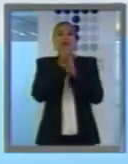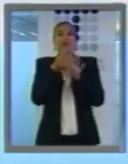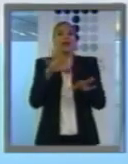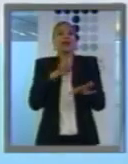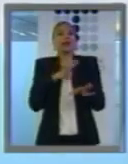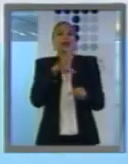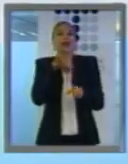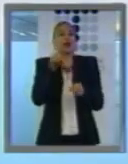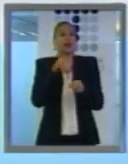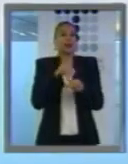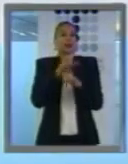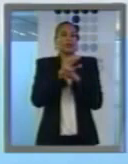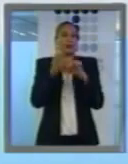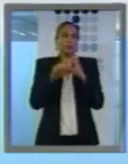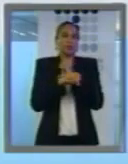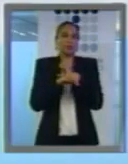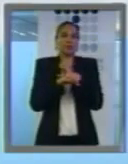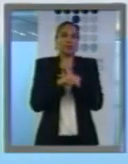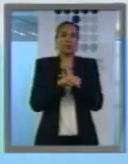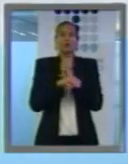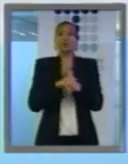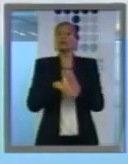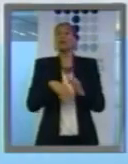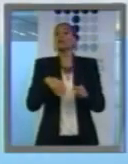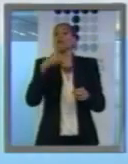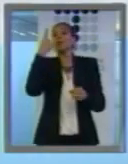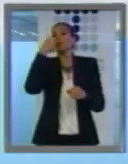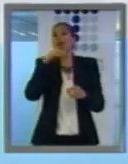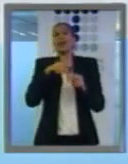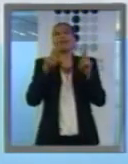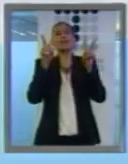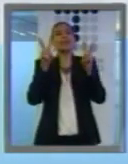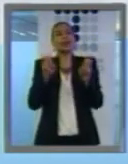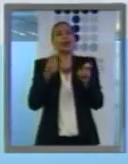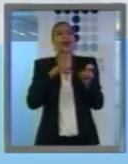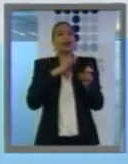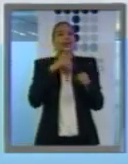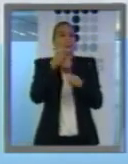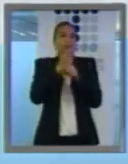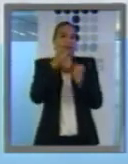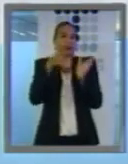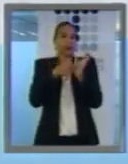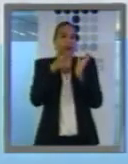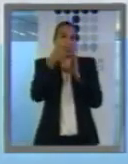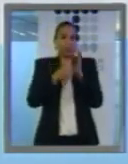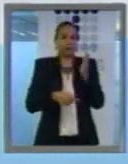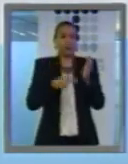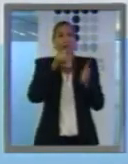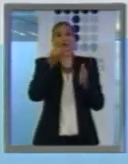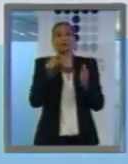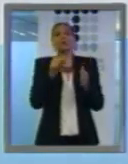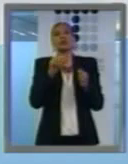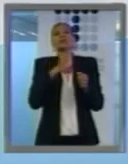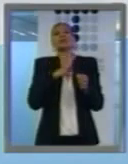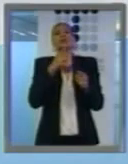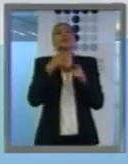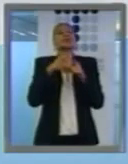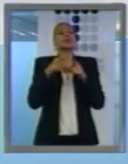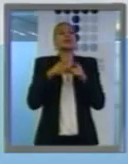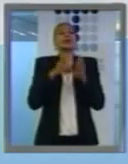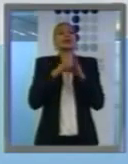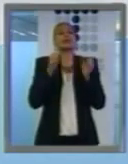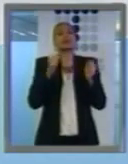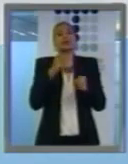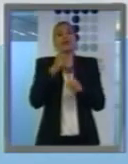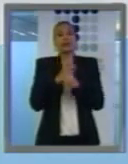también desalentadores, porque al hablar del tema de corrupción está en segundo lugar, después de inseguridad y